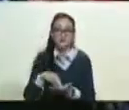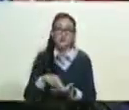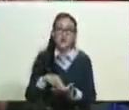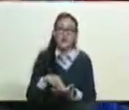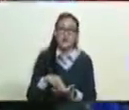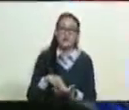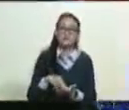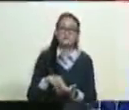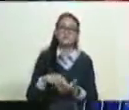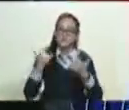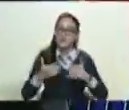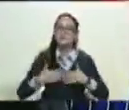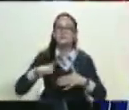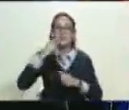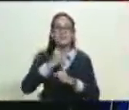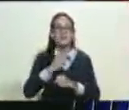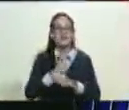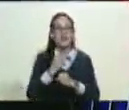Constituyente.